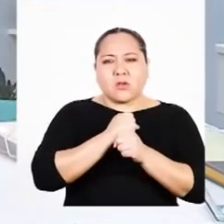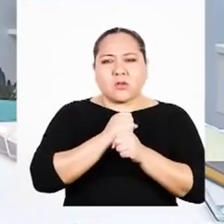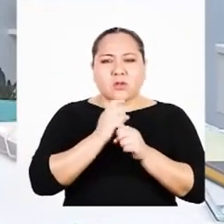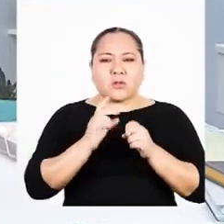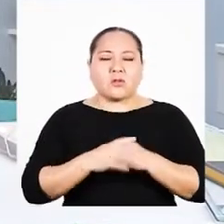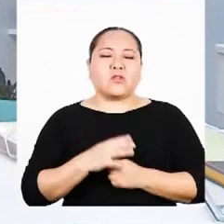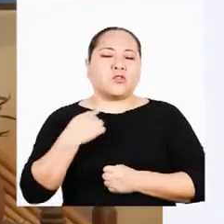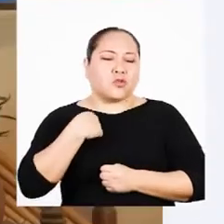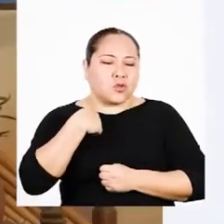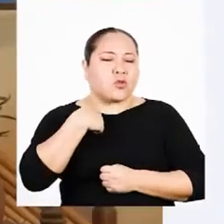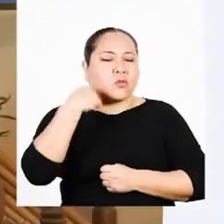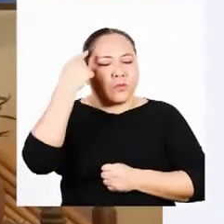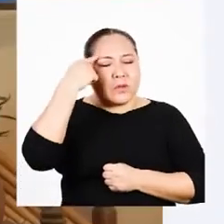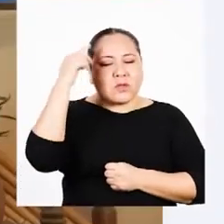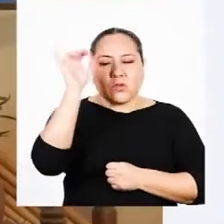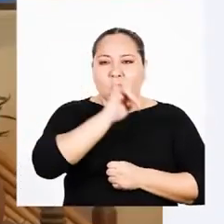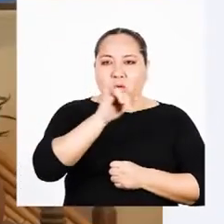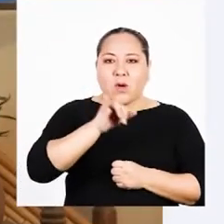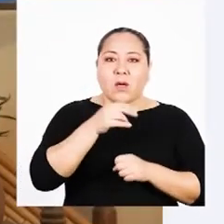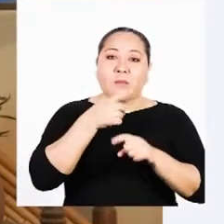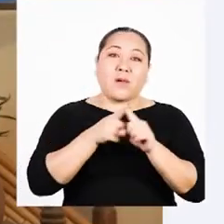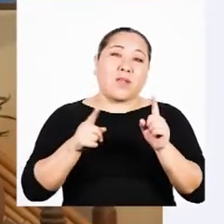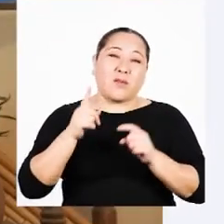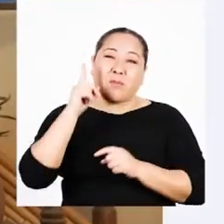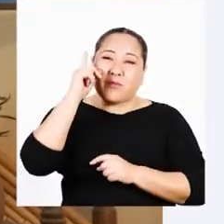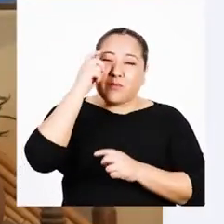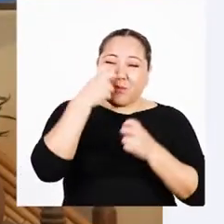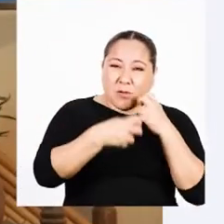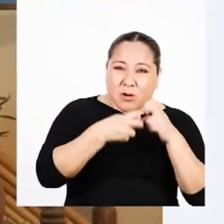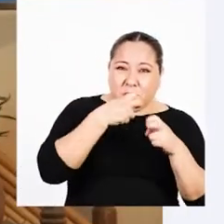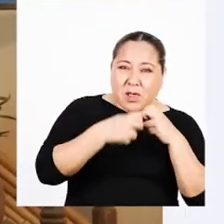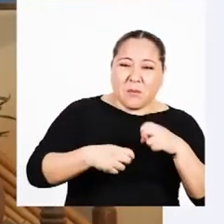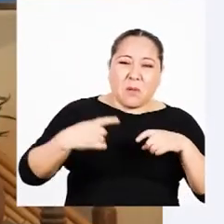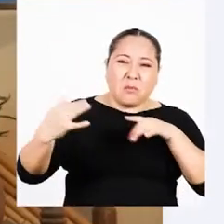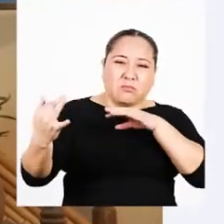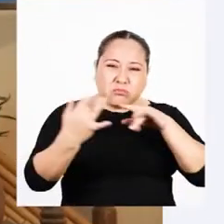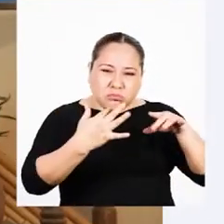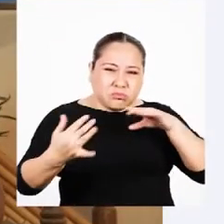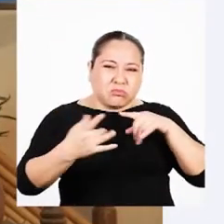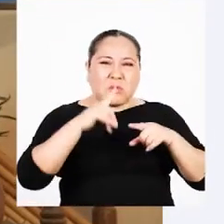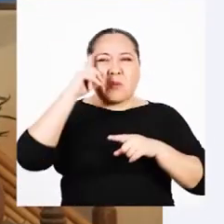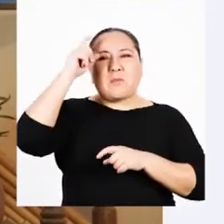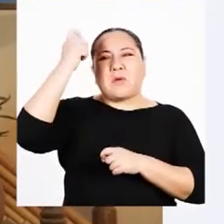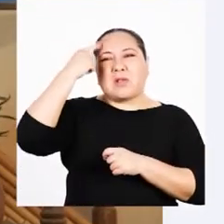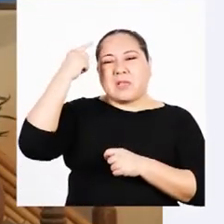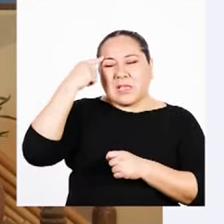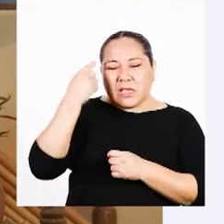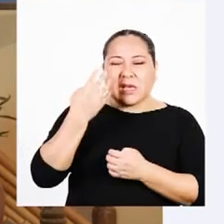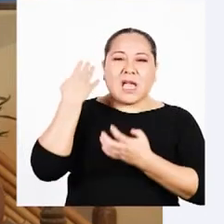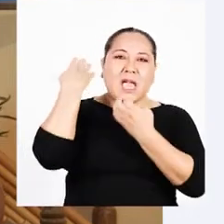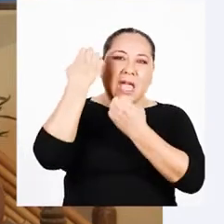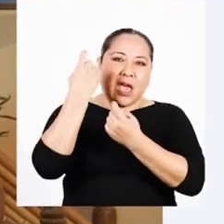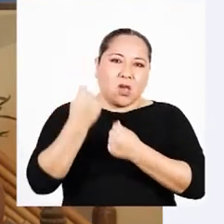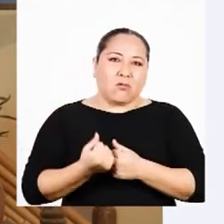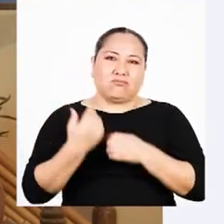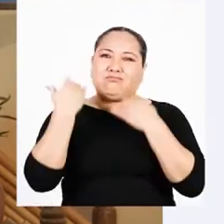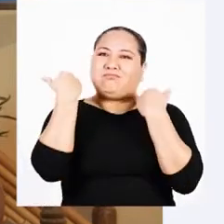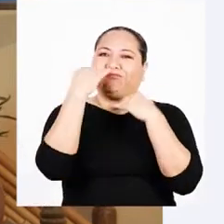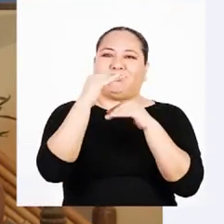República. Yo también lo creo, pero las dificultades bélicas, políticas y